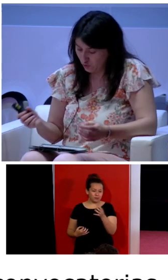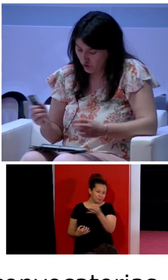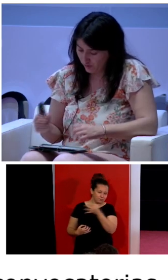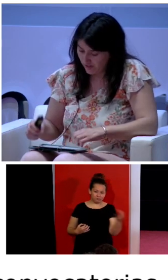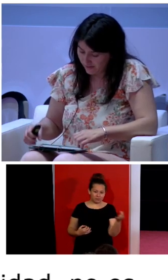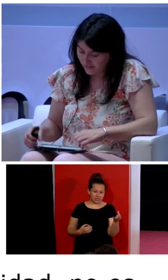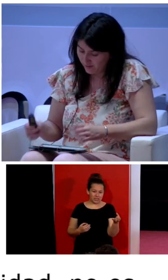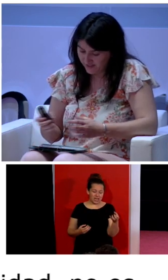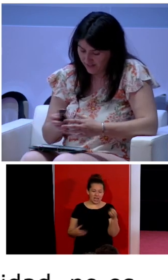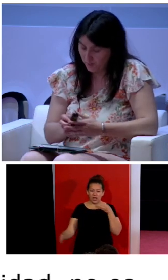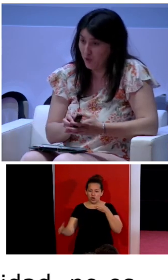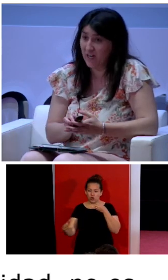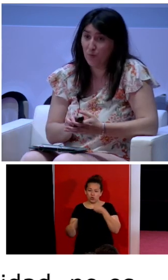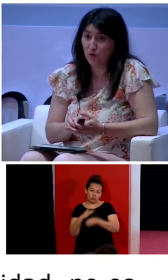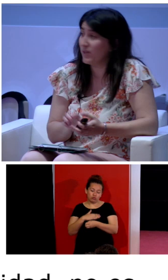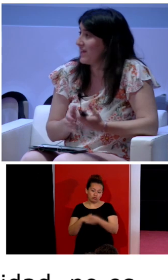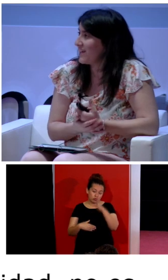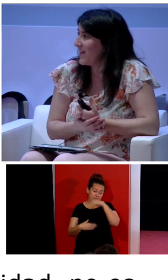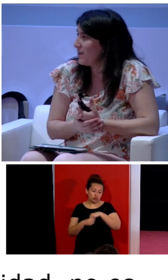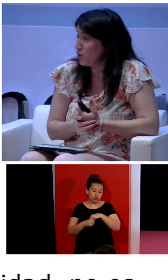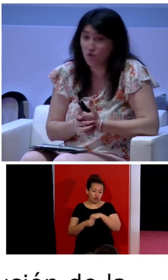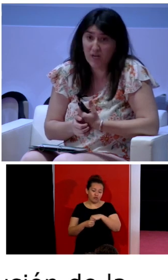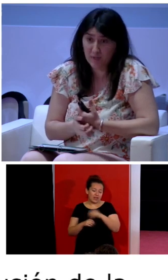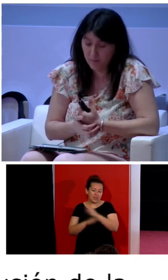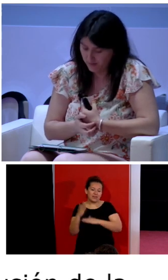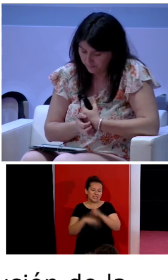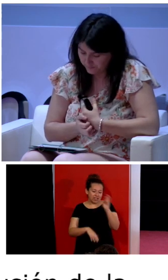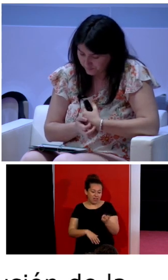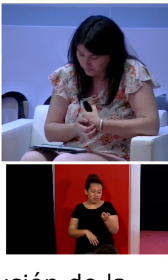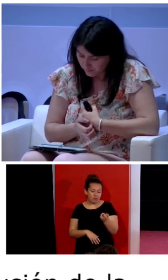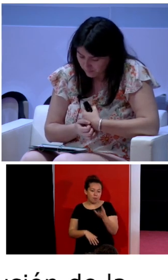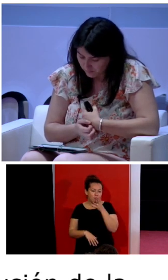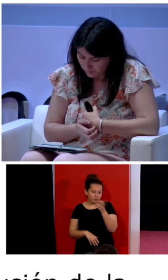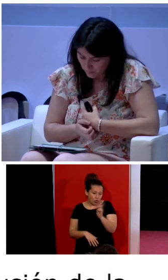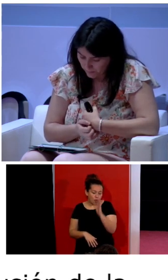la inclusión de la diversidad, porque las oportunidades reales no son las mismas.